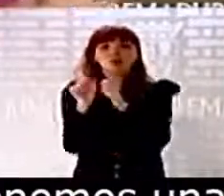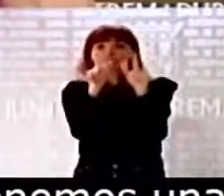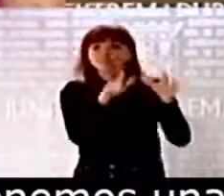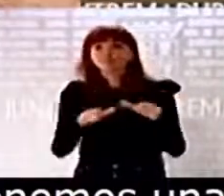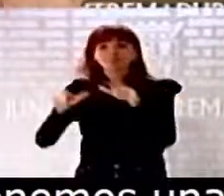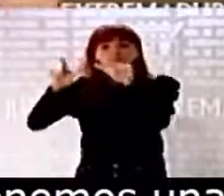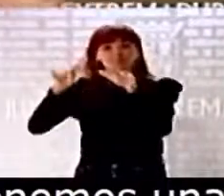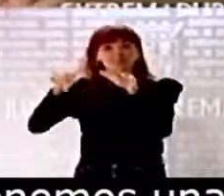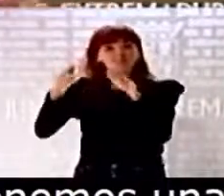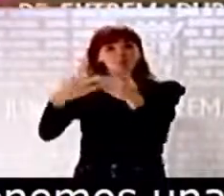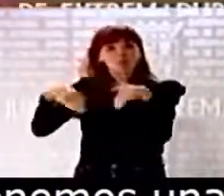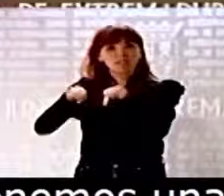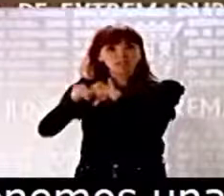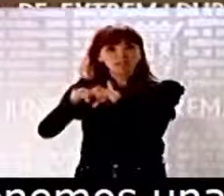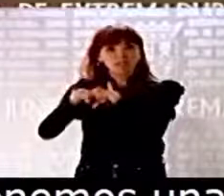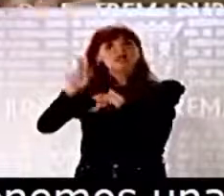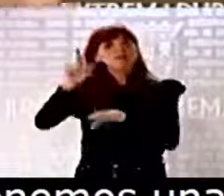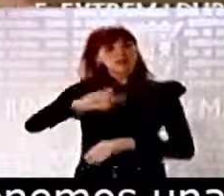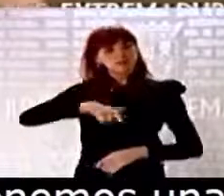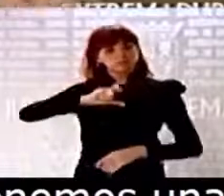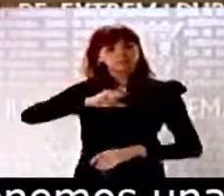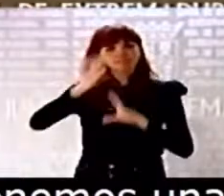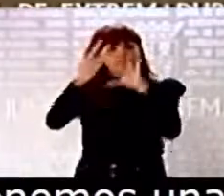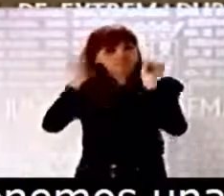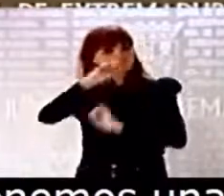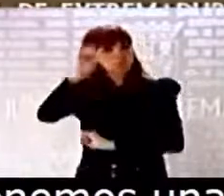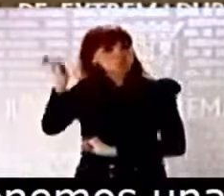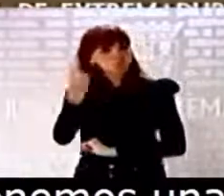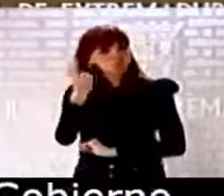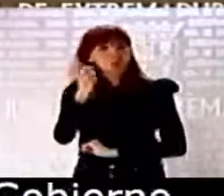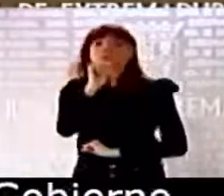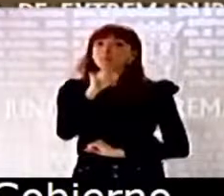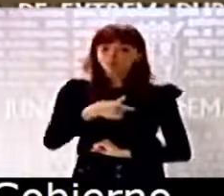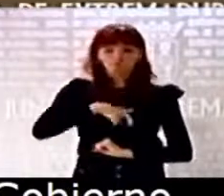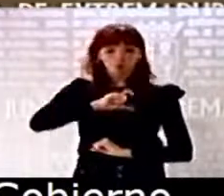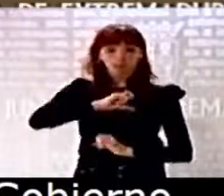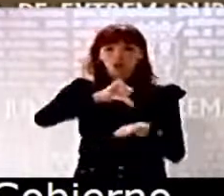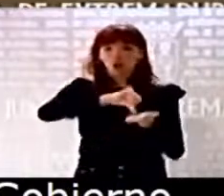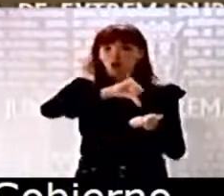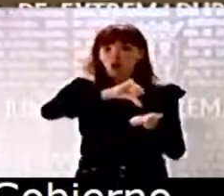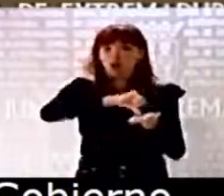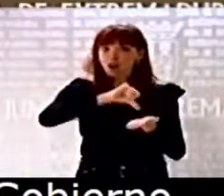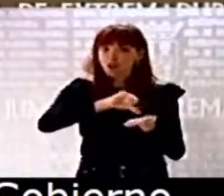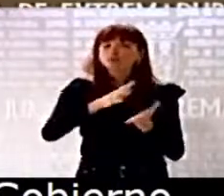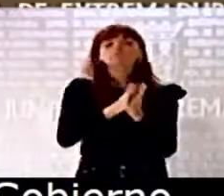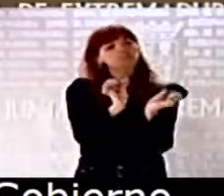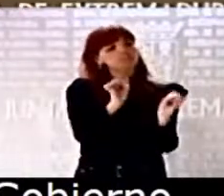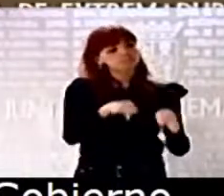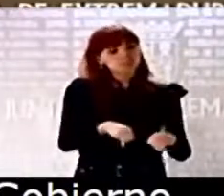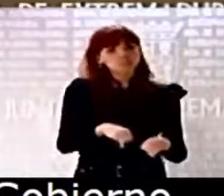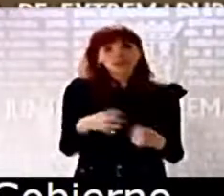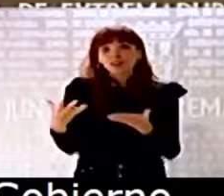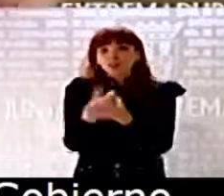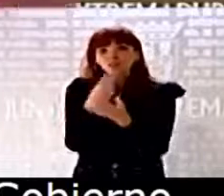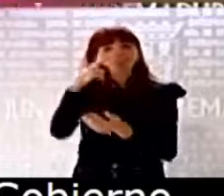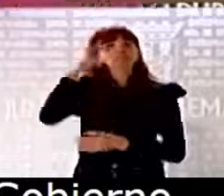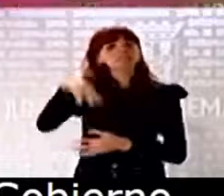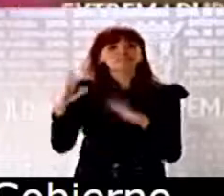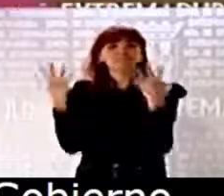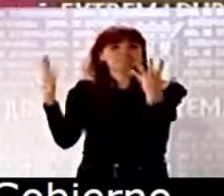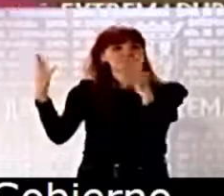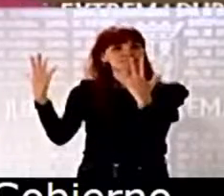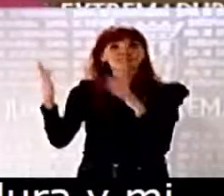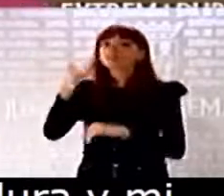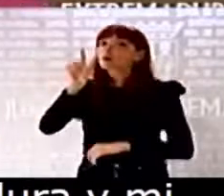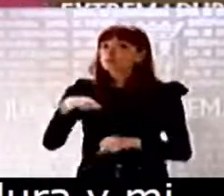las fuerzas y cuerpos de seguridad del Estado, también con las policías locales de Extremadura, y a todos ellos mi reconocimiento, a los trabajadores